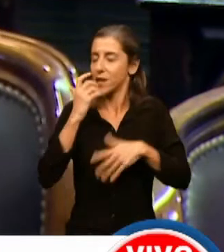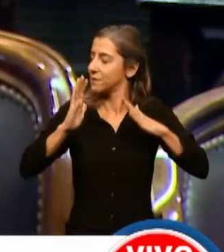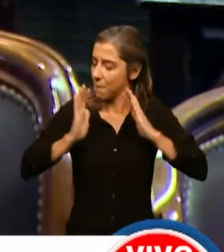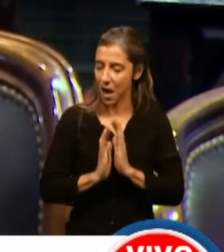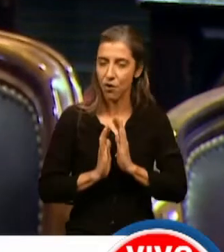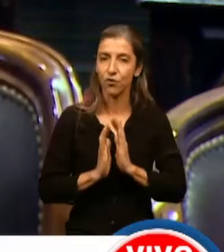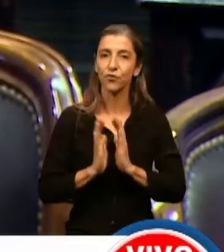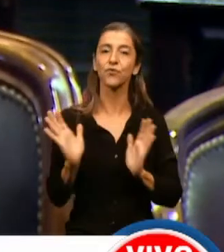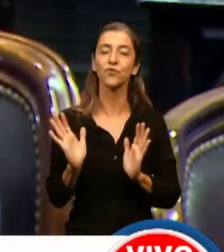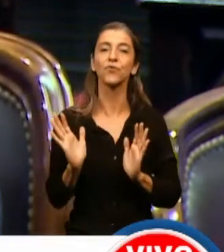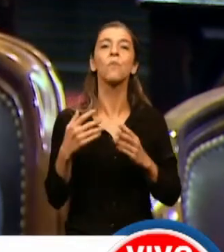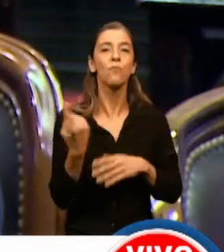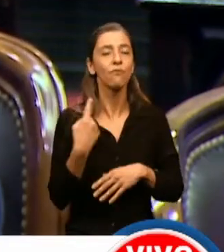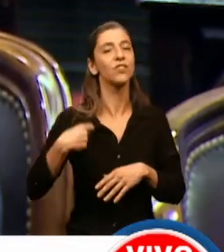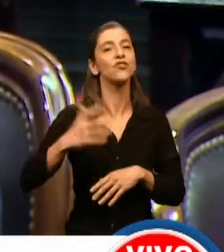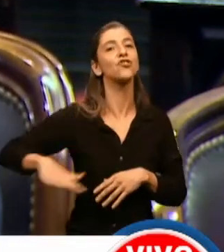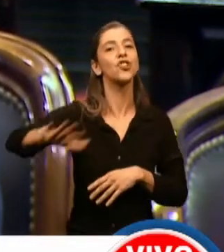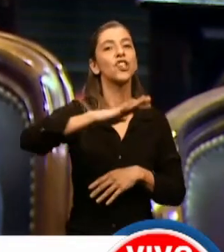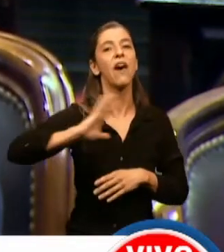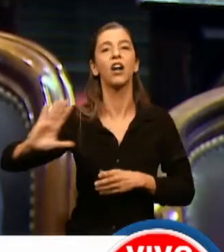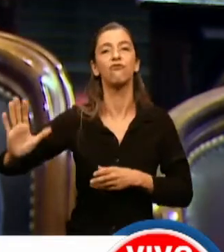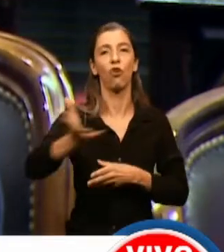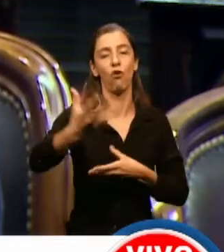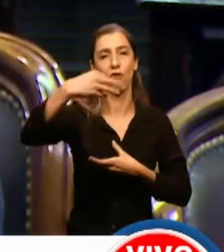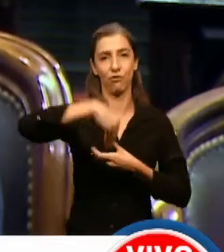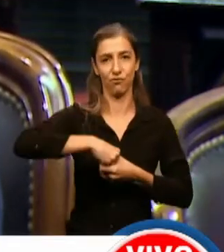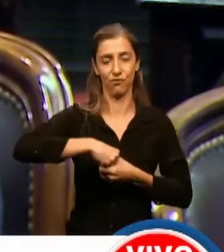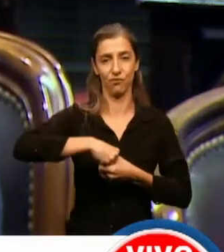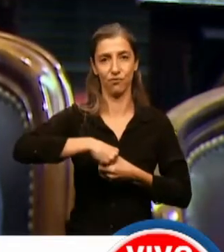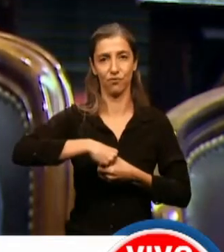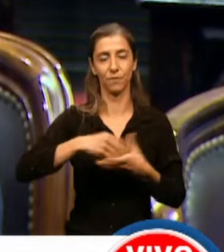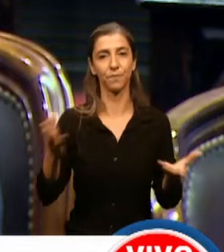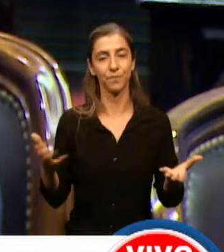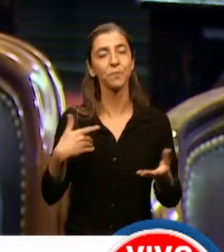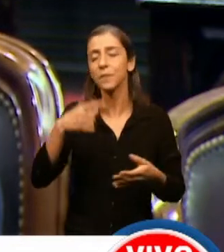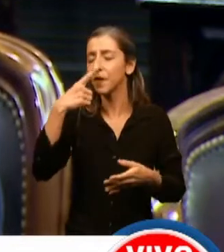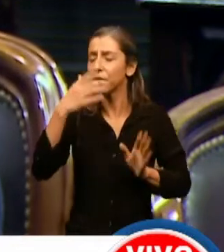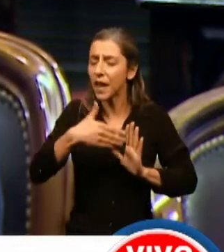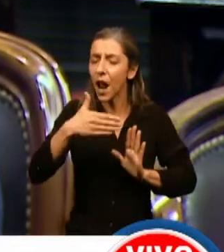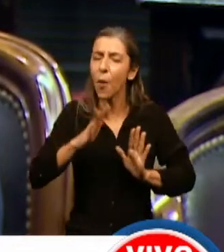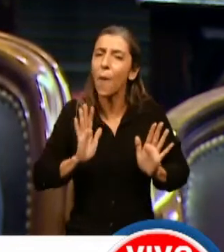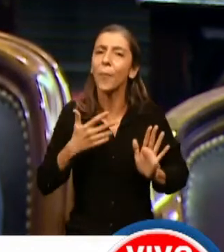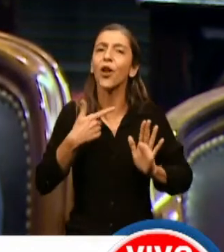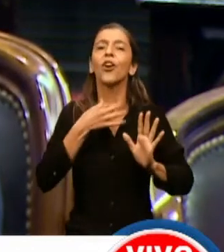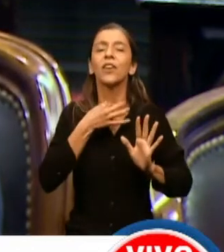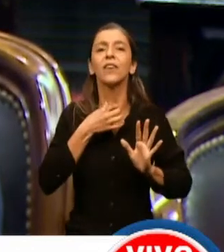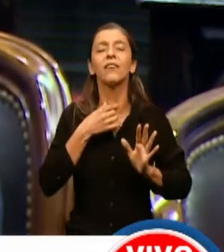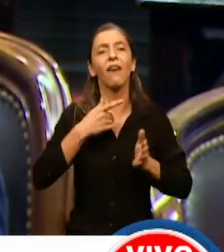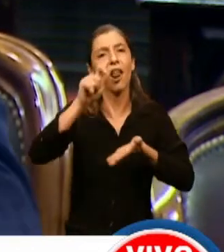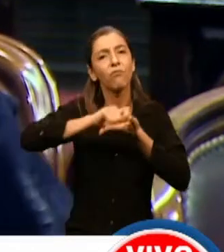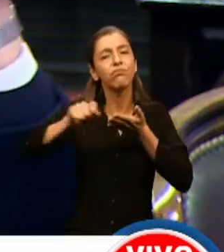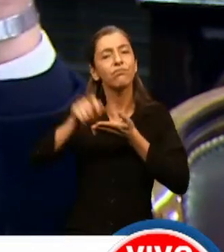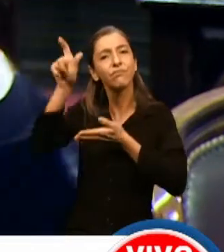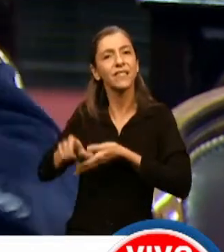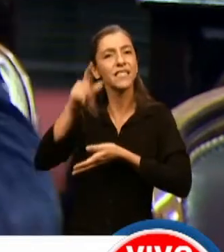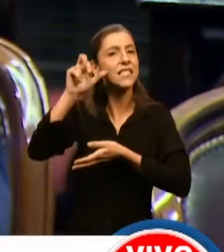todos. Y para finalizar, quisiera citar al gran Pedro Cerolo,